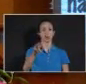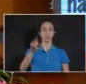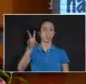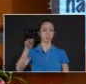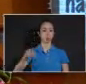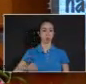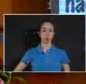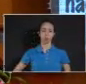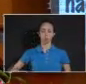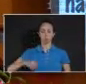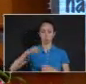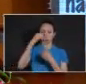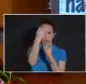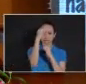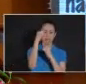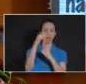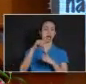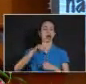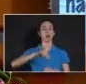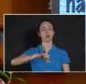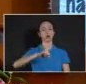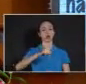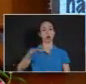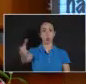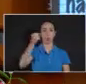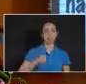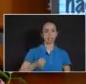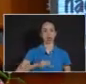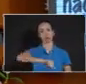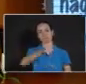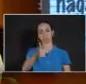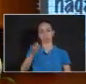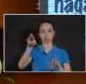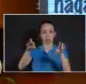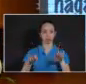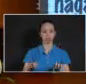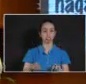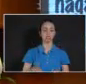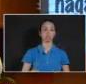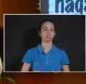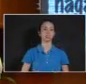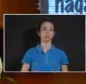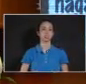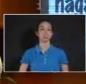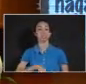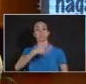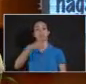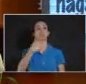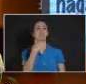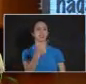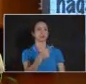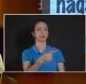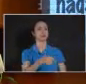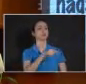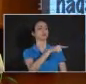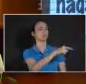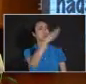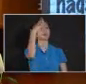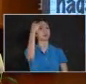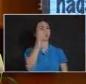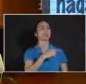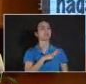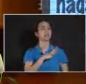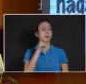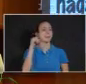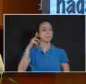recién convertido le pregunte, hermano, ¿y usted por qué tiene ahí a doña Celia Cruz? Ah, no sea legalista. En